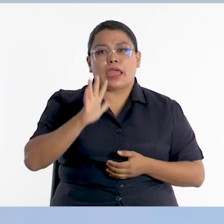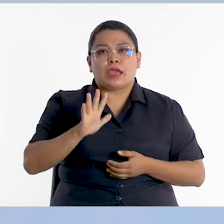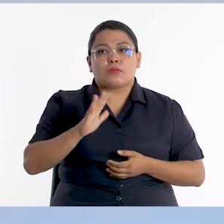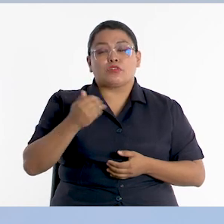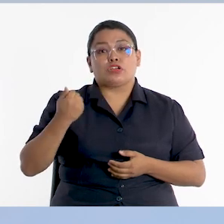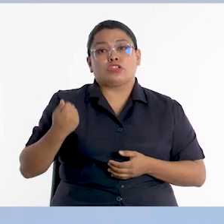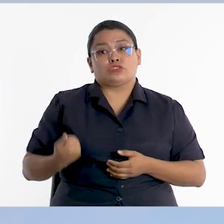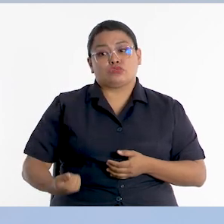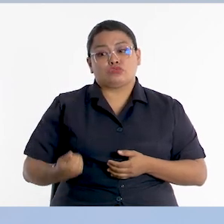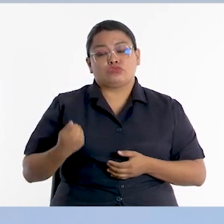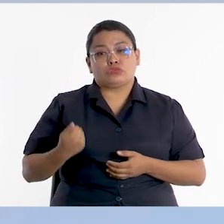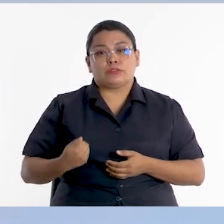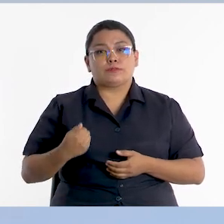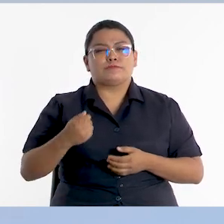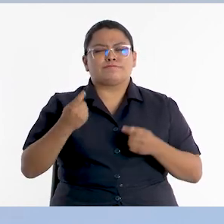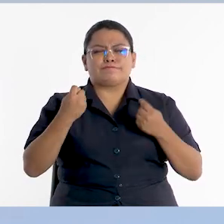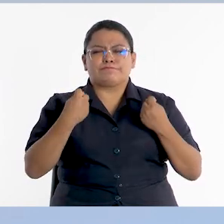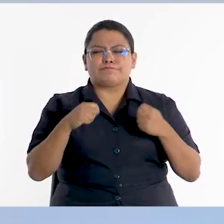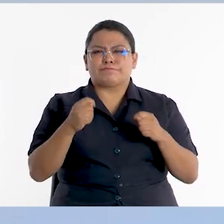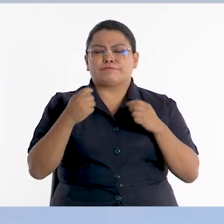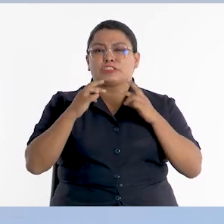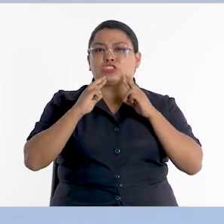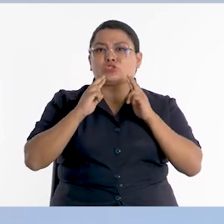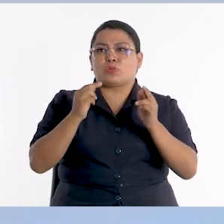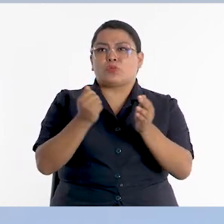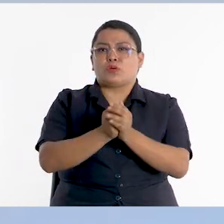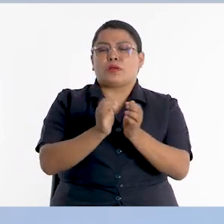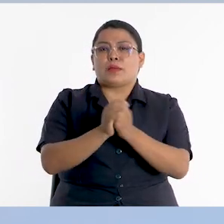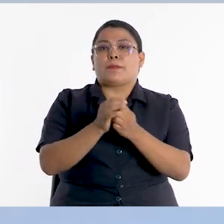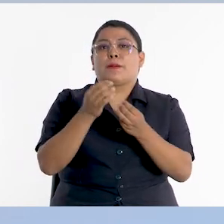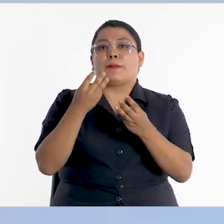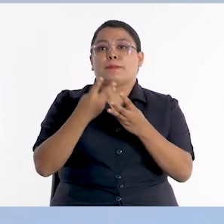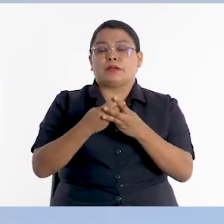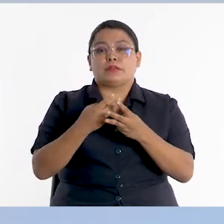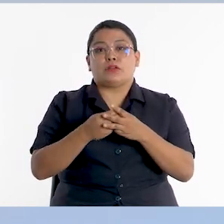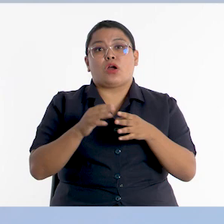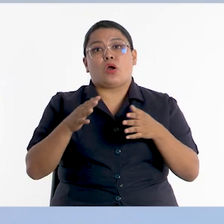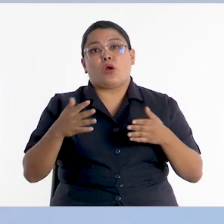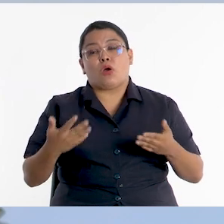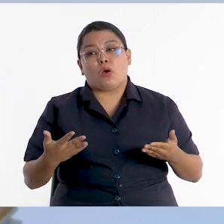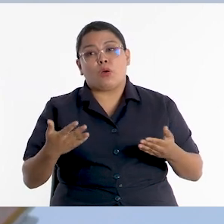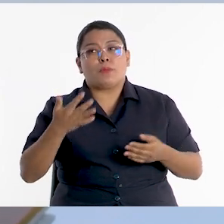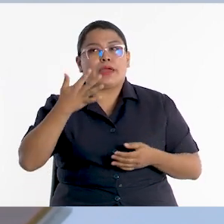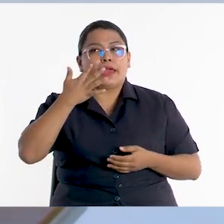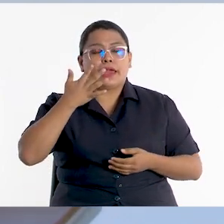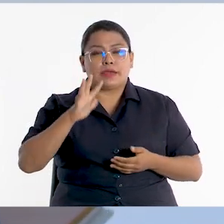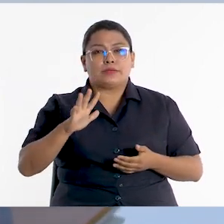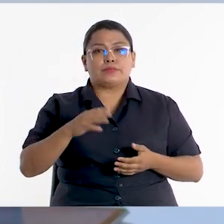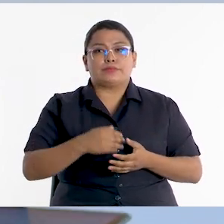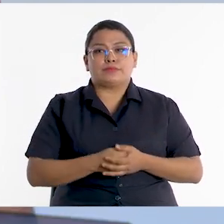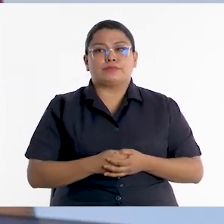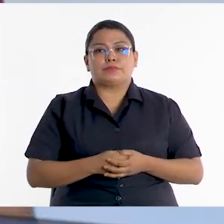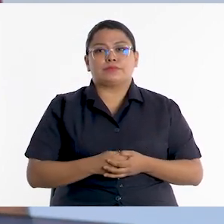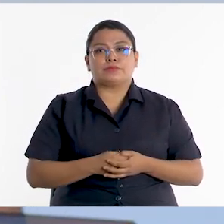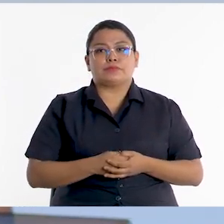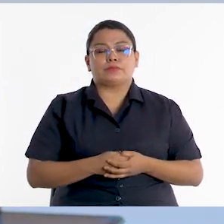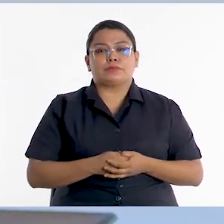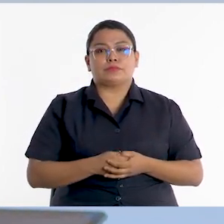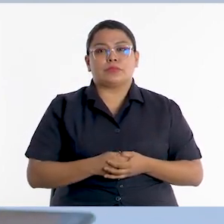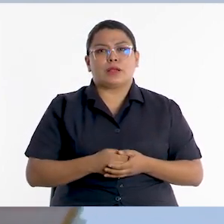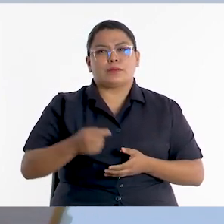cuando el estudiante está intentando resolver un problema o cuando, por ejemplo,